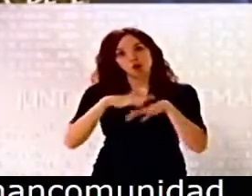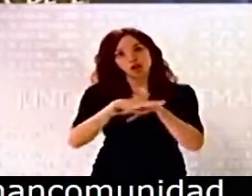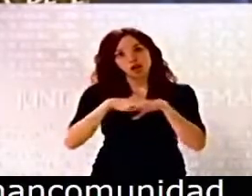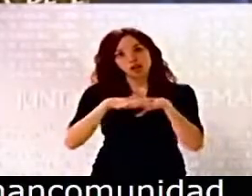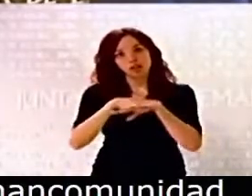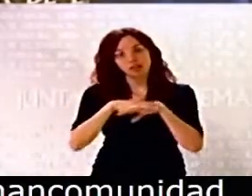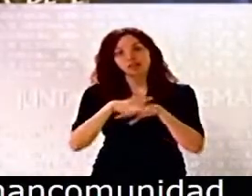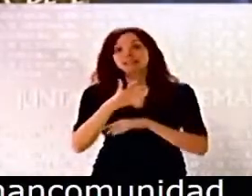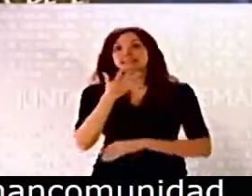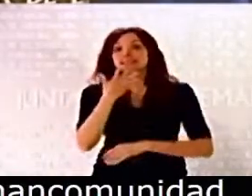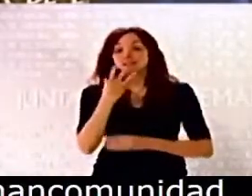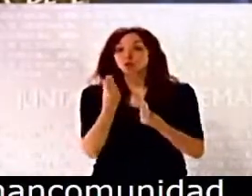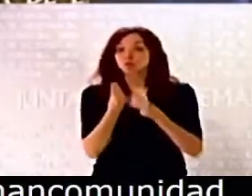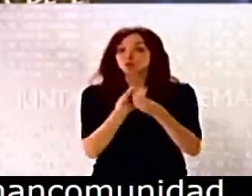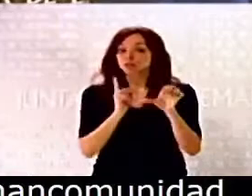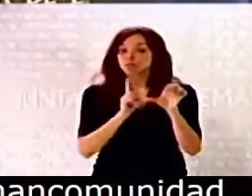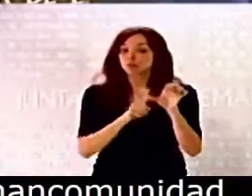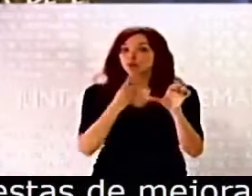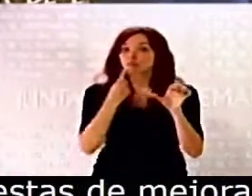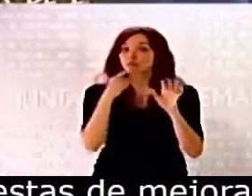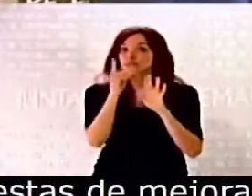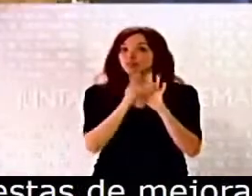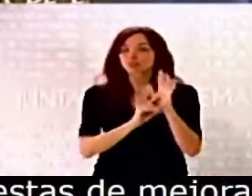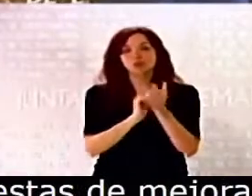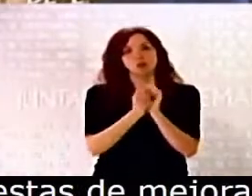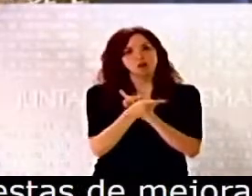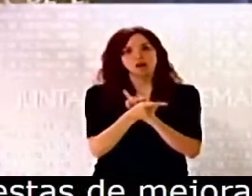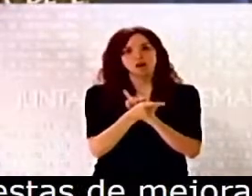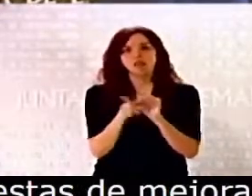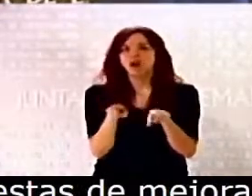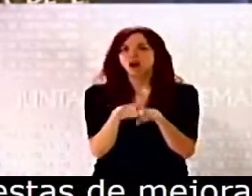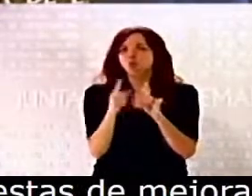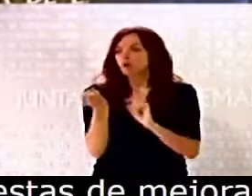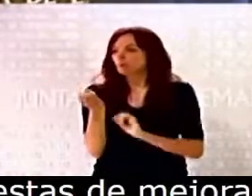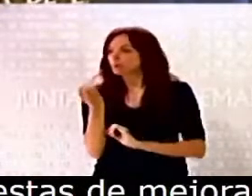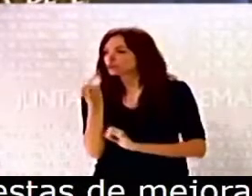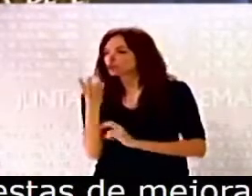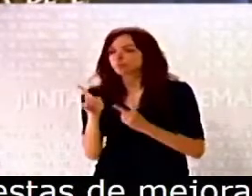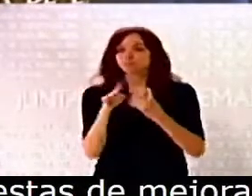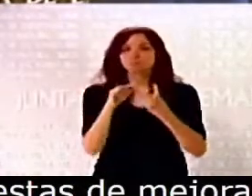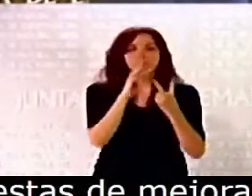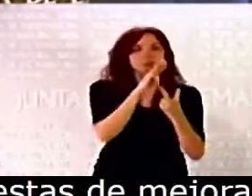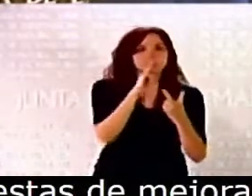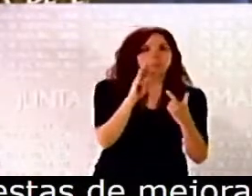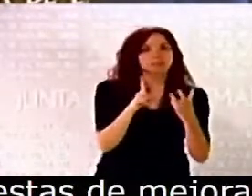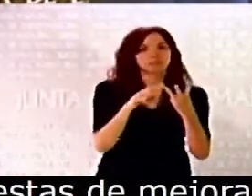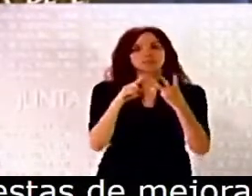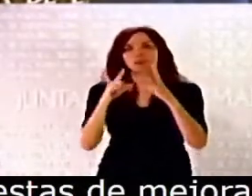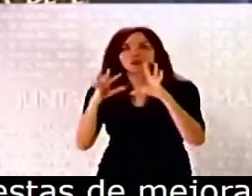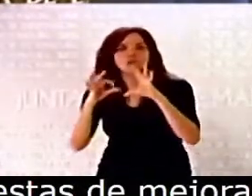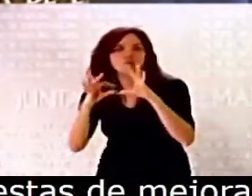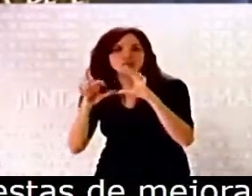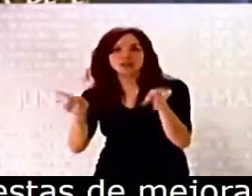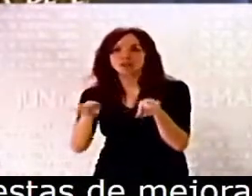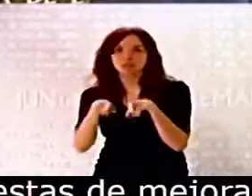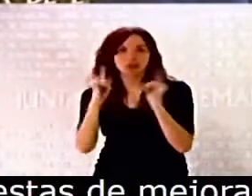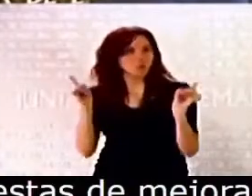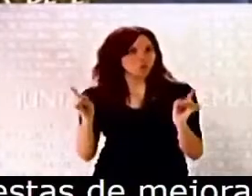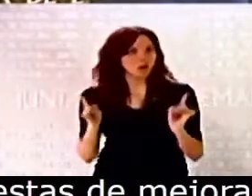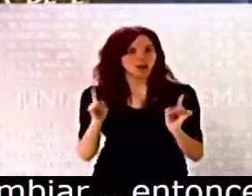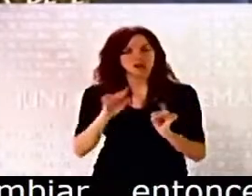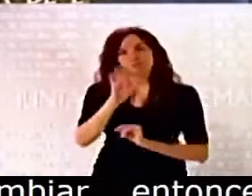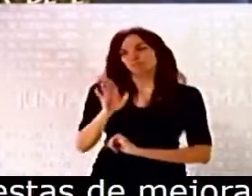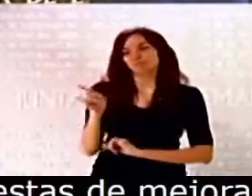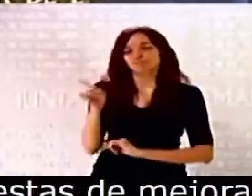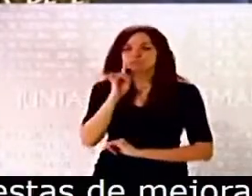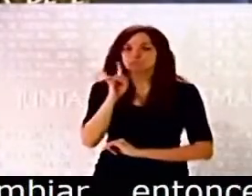que va a cambiar el decreto de la red. Gobierna el PSOE, gobierna el PP, gobierna el Ciudadanos. Entonces, creo que ha sido una salida de tono